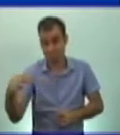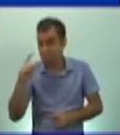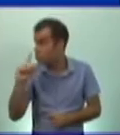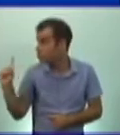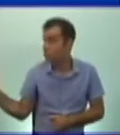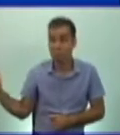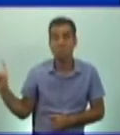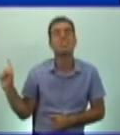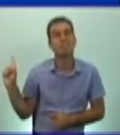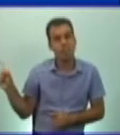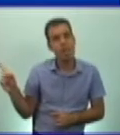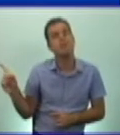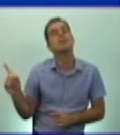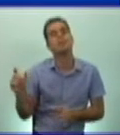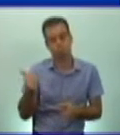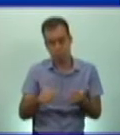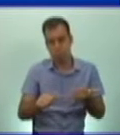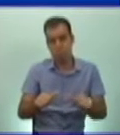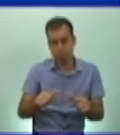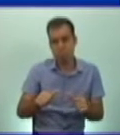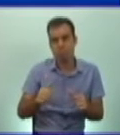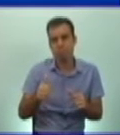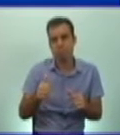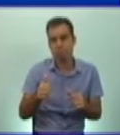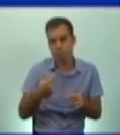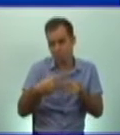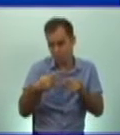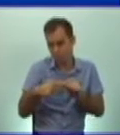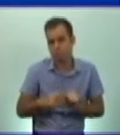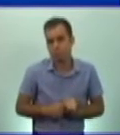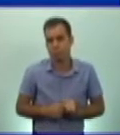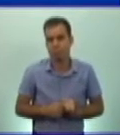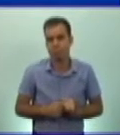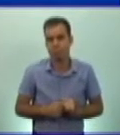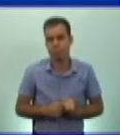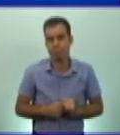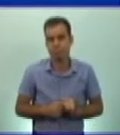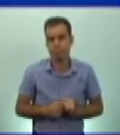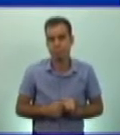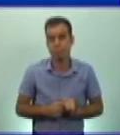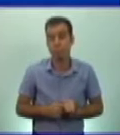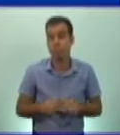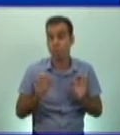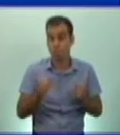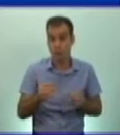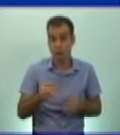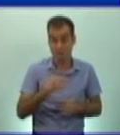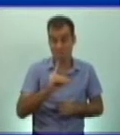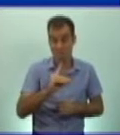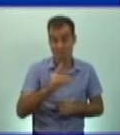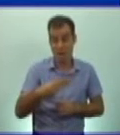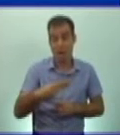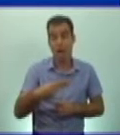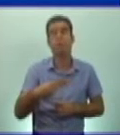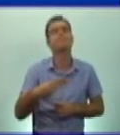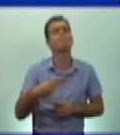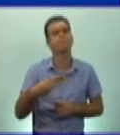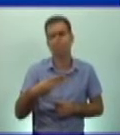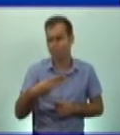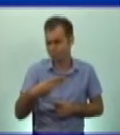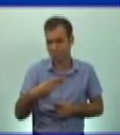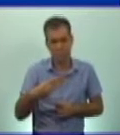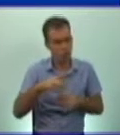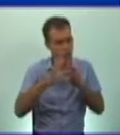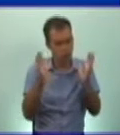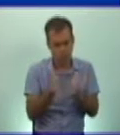simplemente una reacción química. Entonces, fíjense que mantuve el delta H porque en todas las reacciones hay variaciones